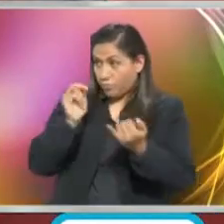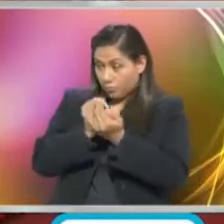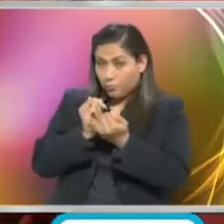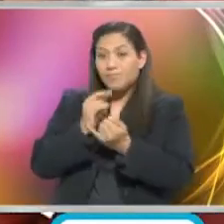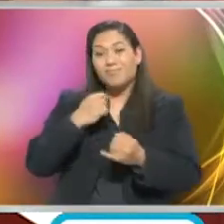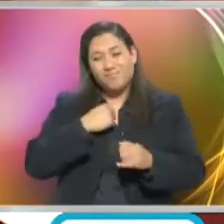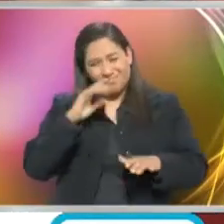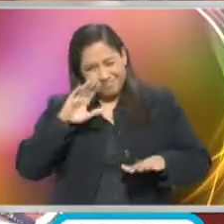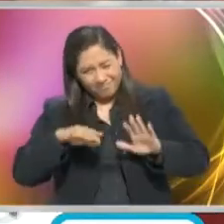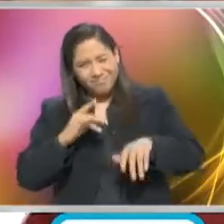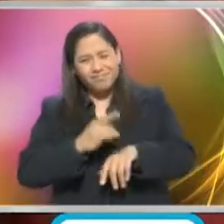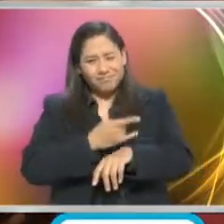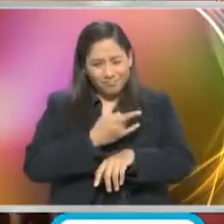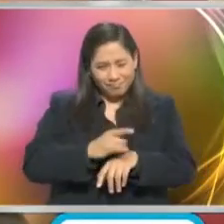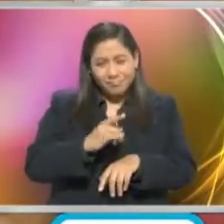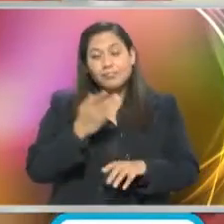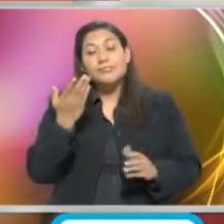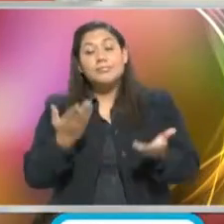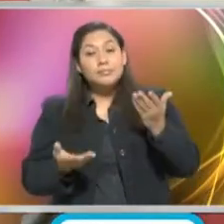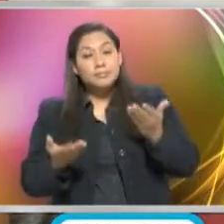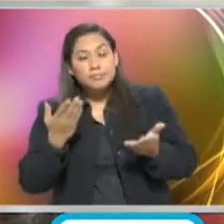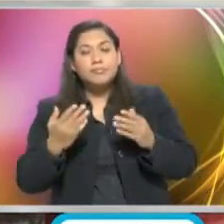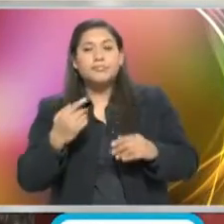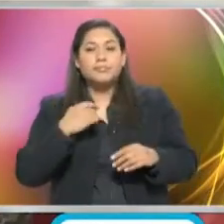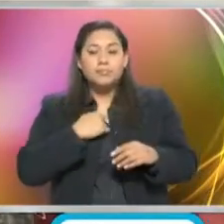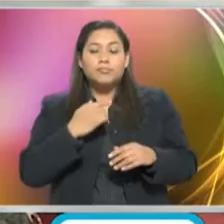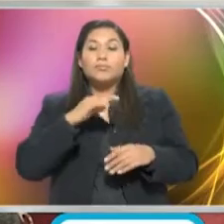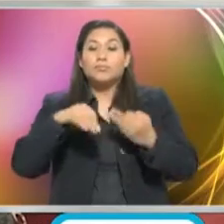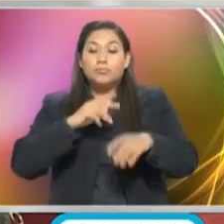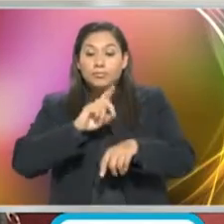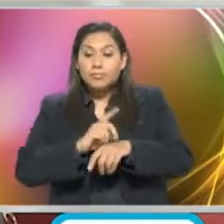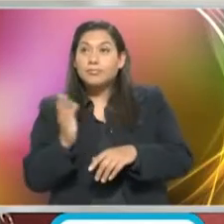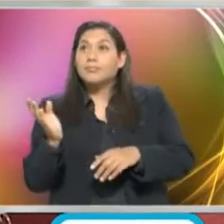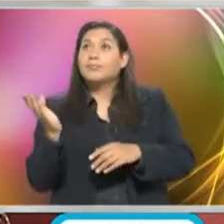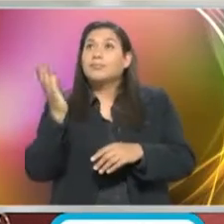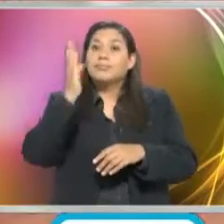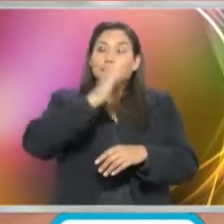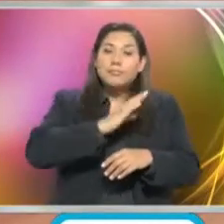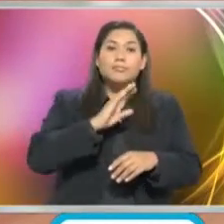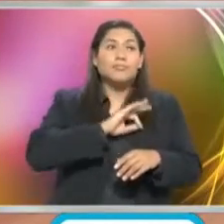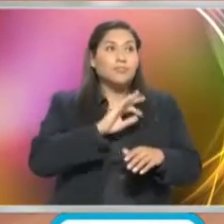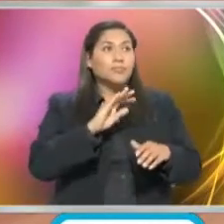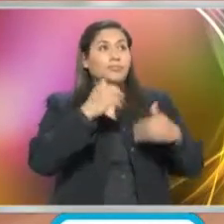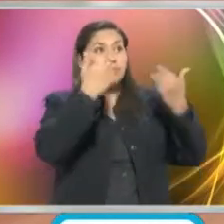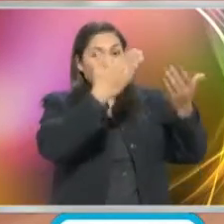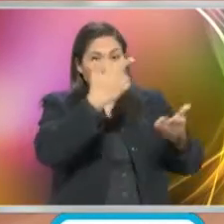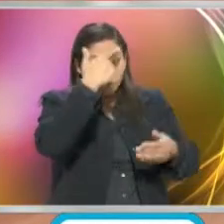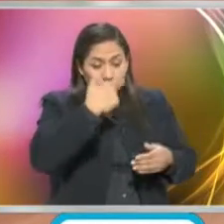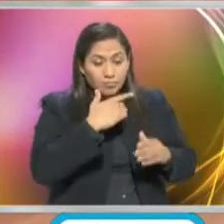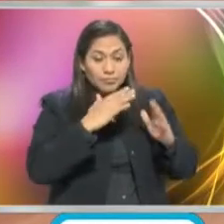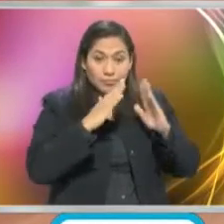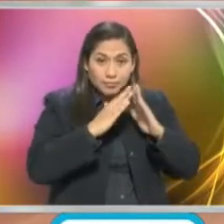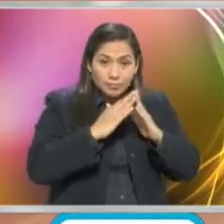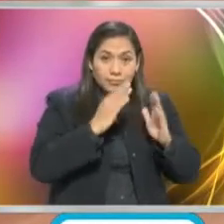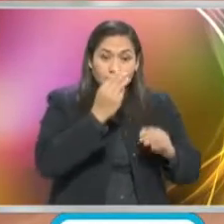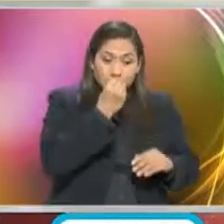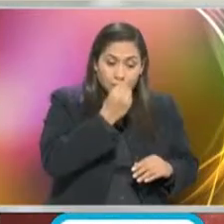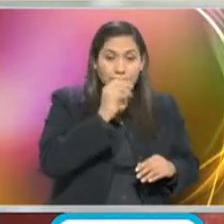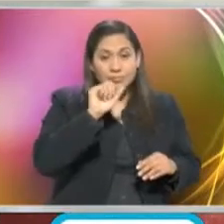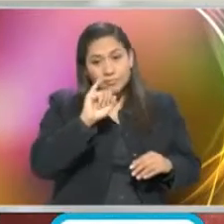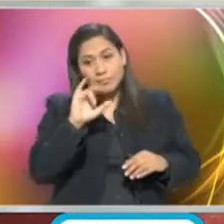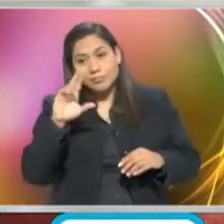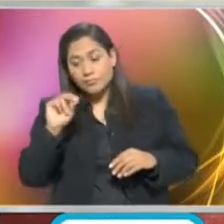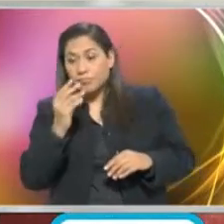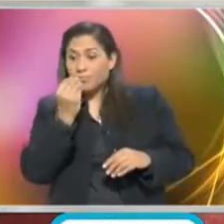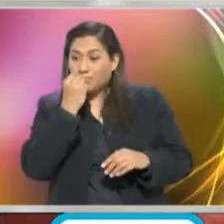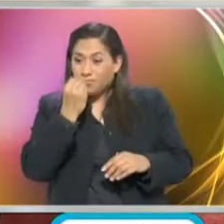Yo a veces, la verdad, dependiendo también qué haya hecho durante Claro, el día, totalmente. puedo llegar a cenar o no. Si comí muy tarde o comí mucho,